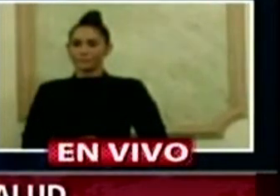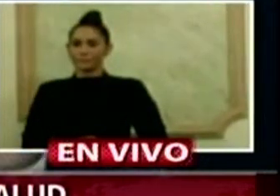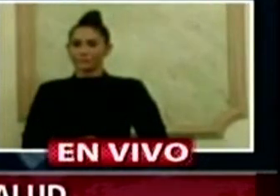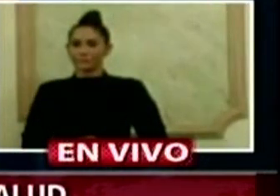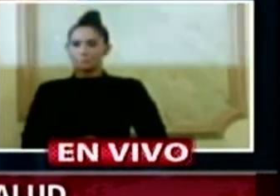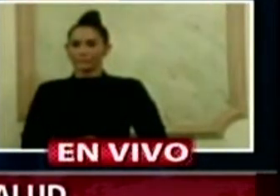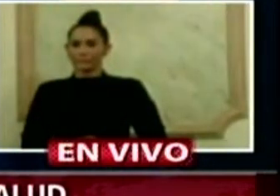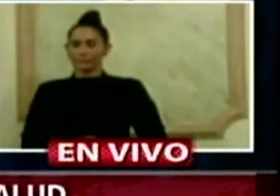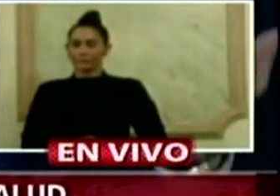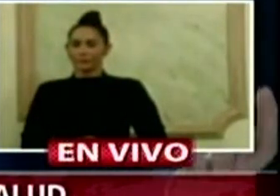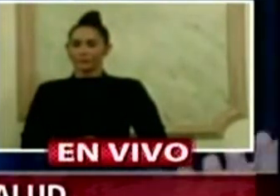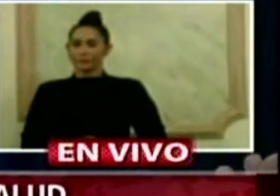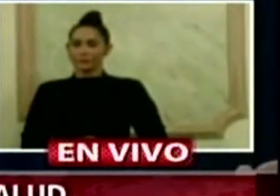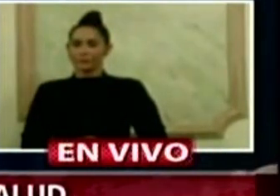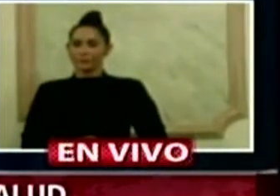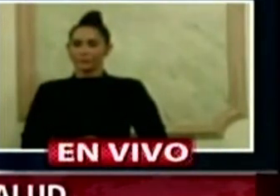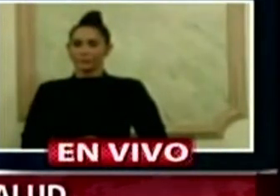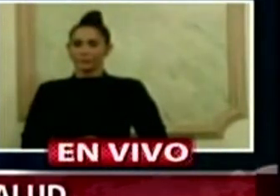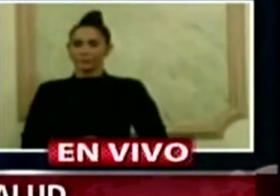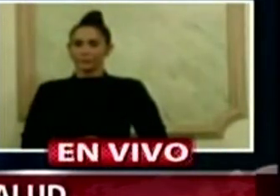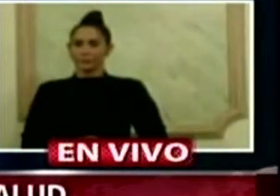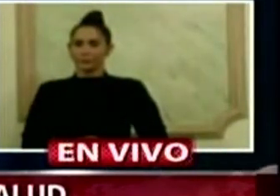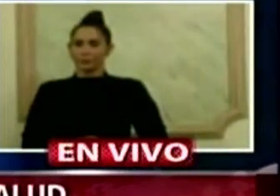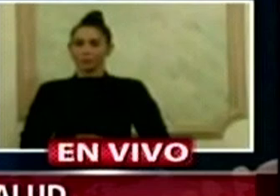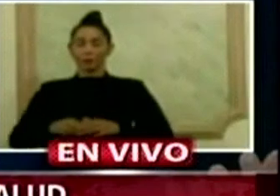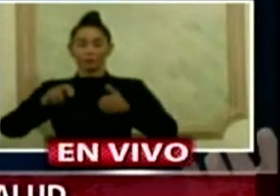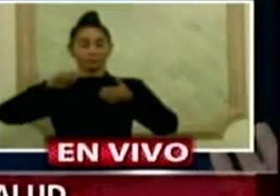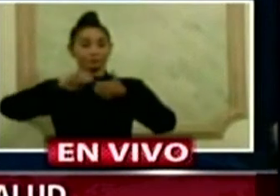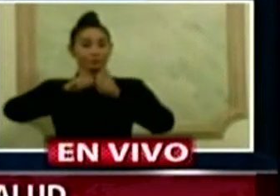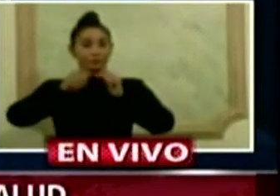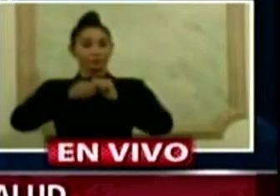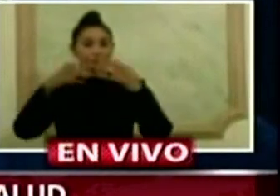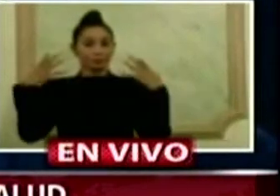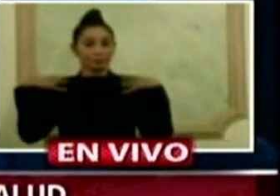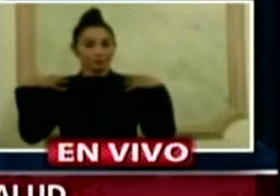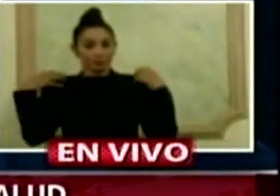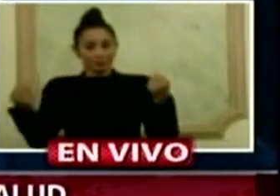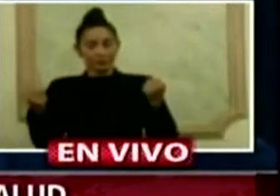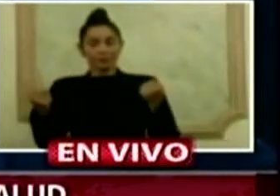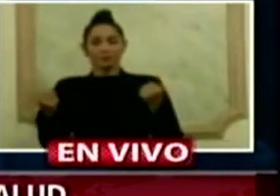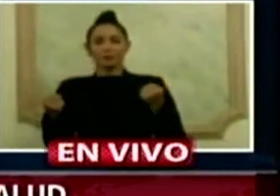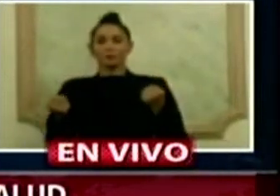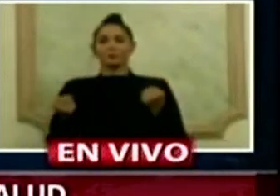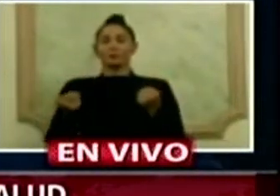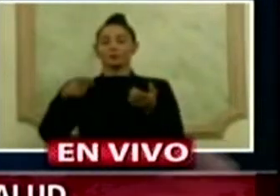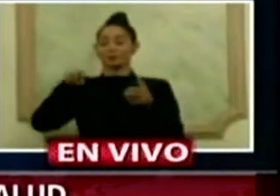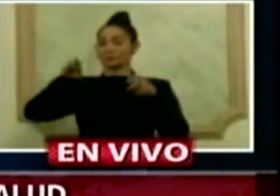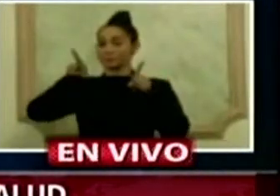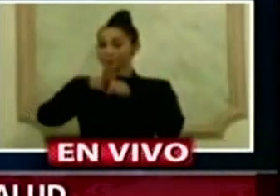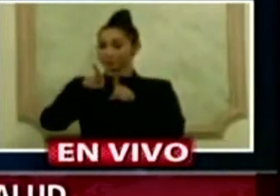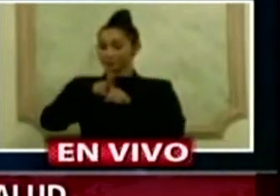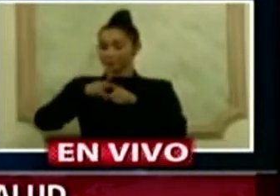de salud que ha provocado una crisis económica y también en la parte de educación,